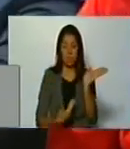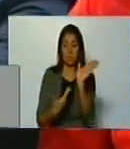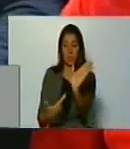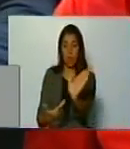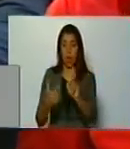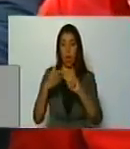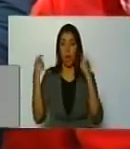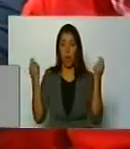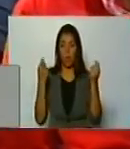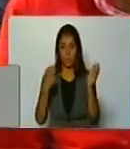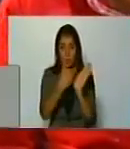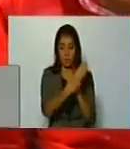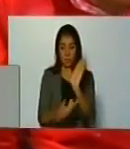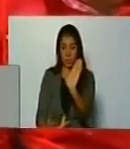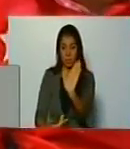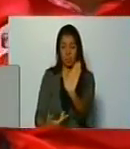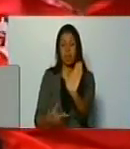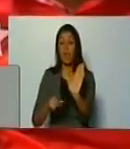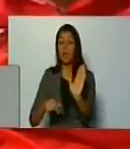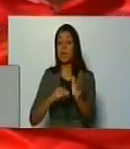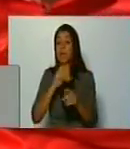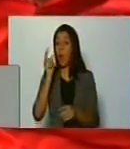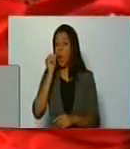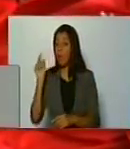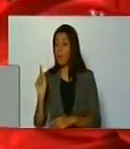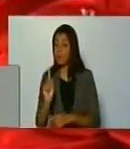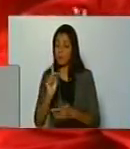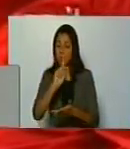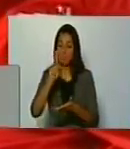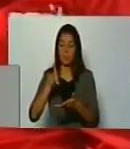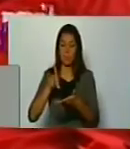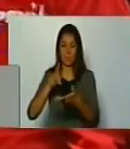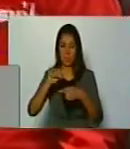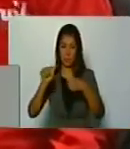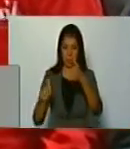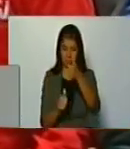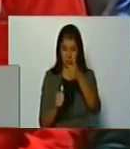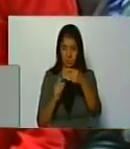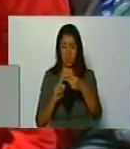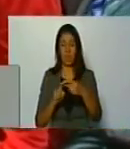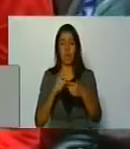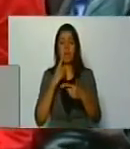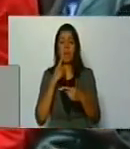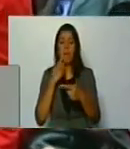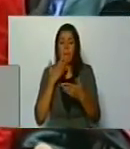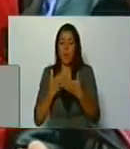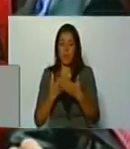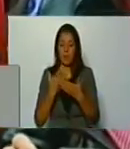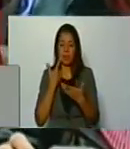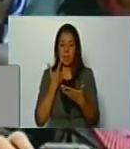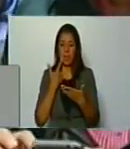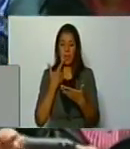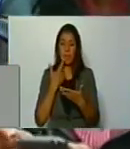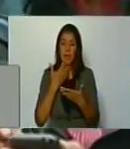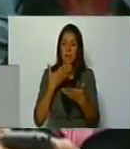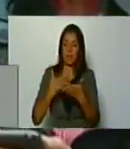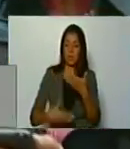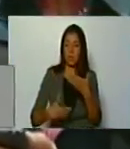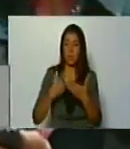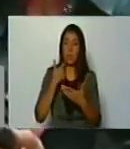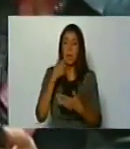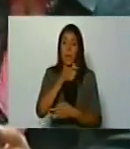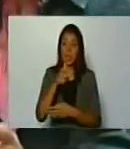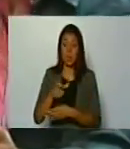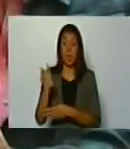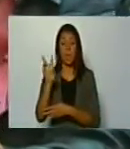Pleno. Finalmente, estimó el segundo vicepresidente Elvis Amoroso que la presente propuesta se erige en anhelo de los